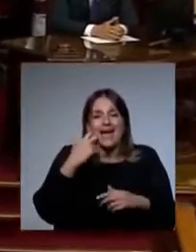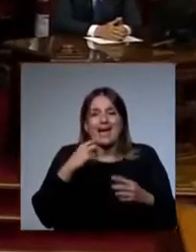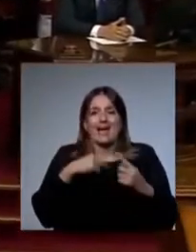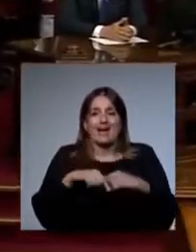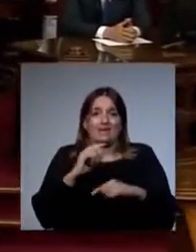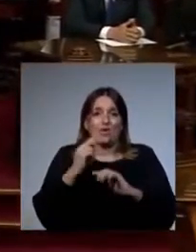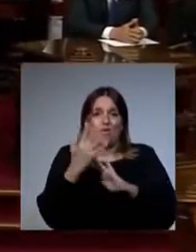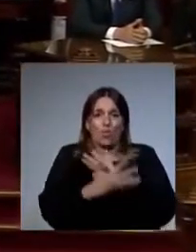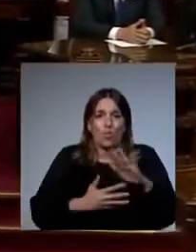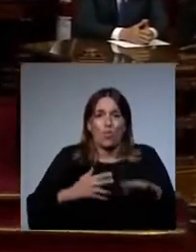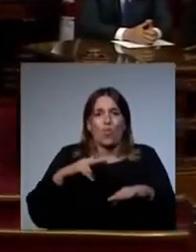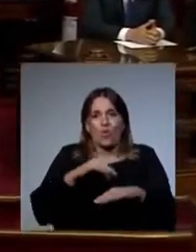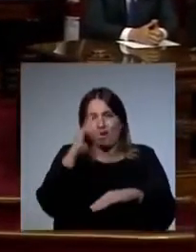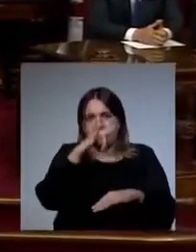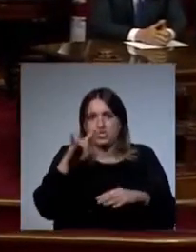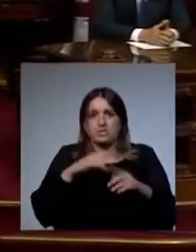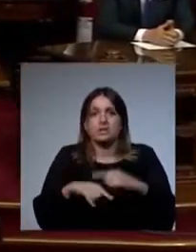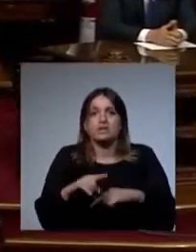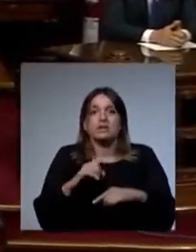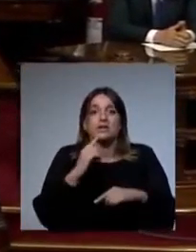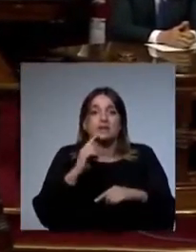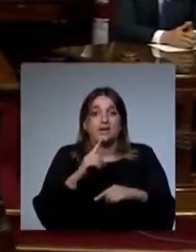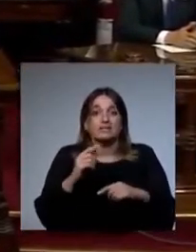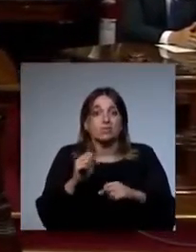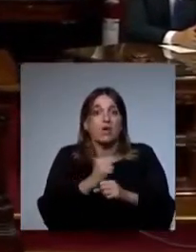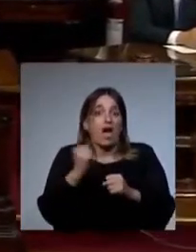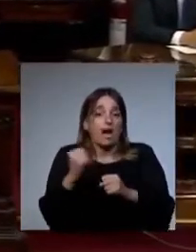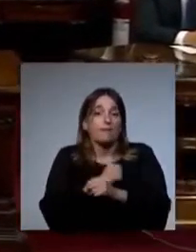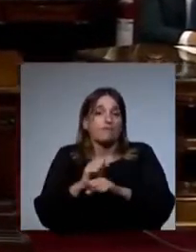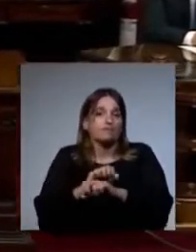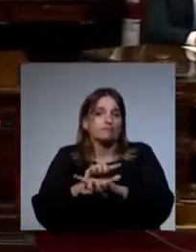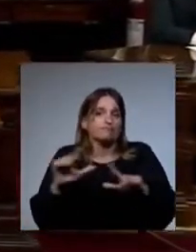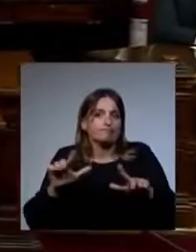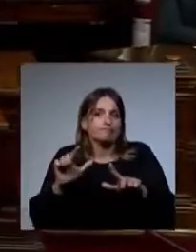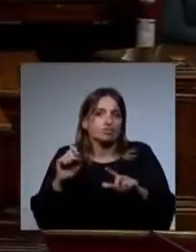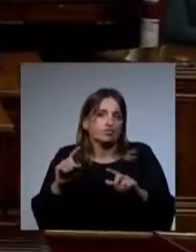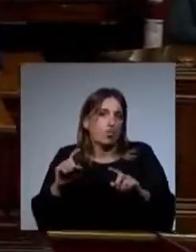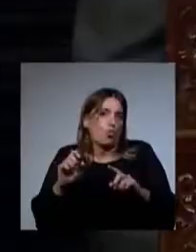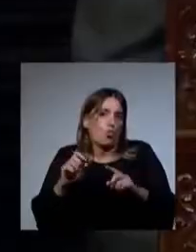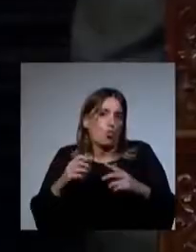de una habilitación sanitaria obtenida en el 2019.